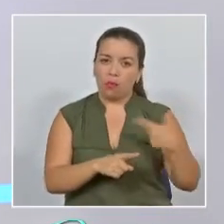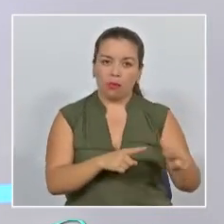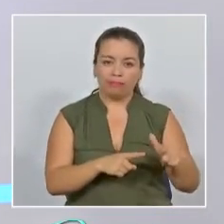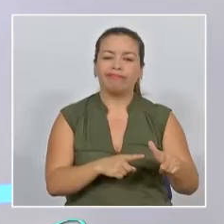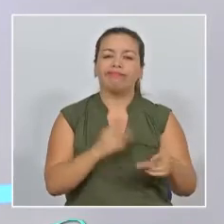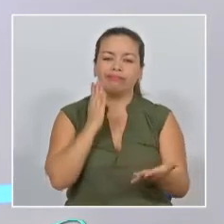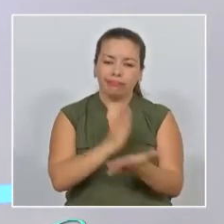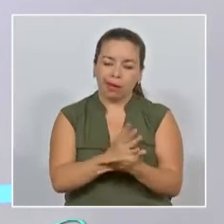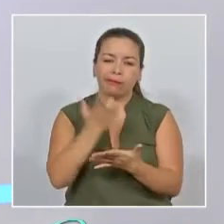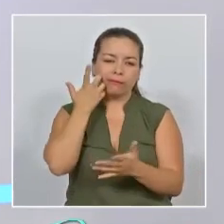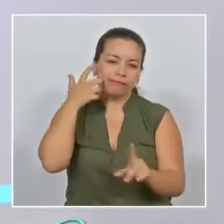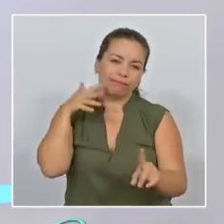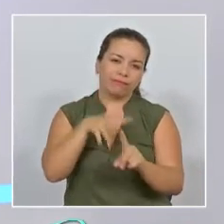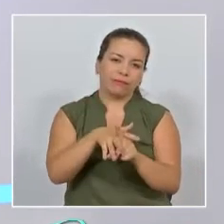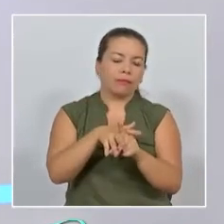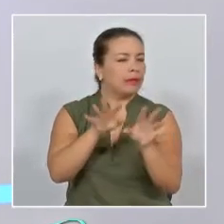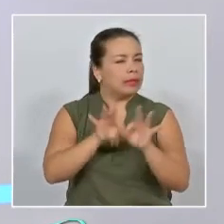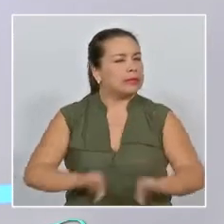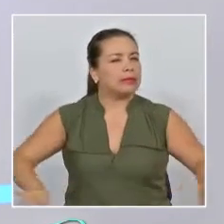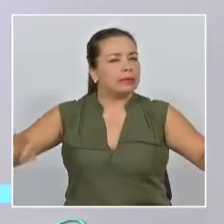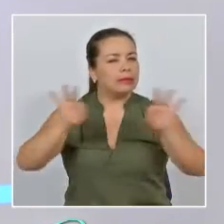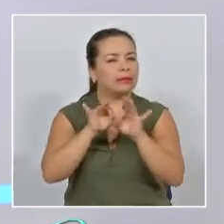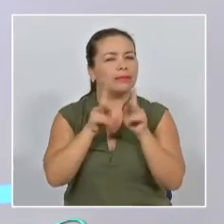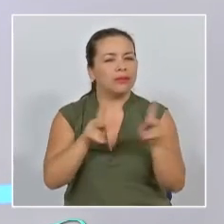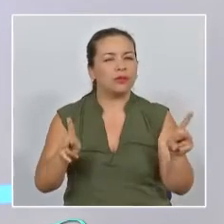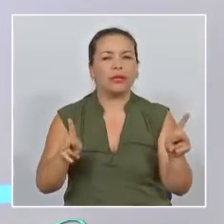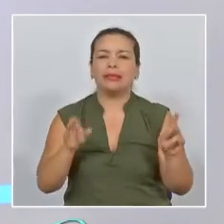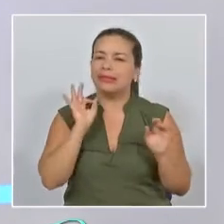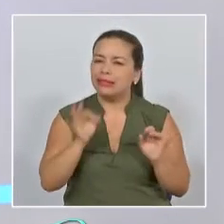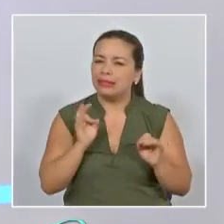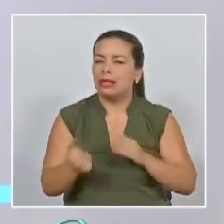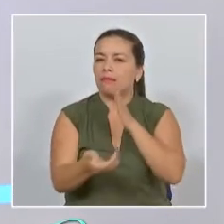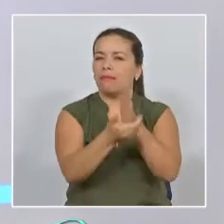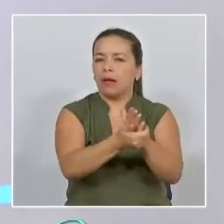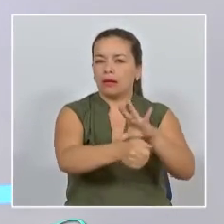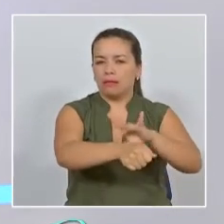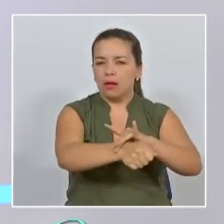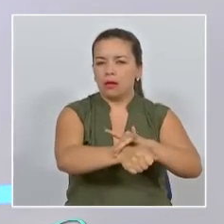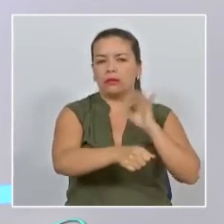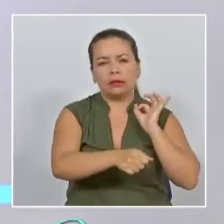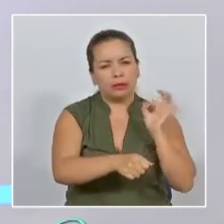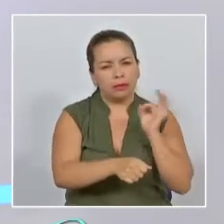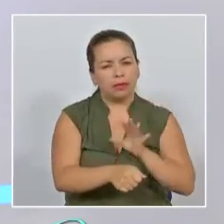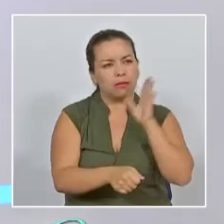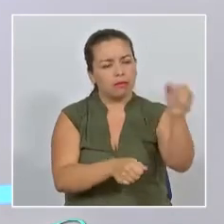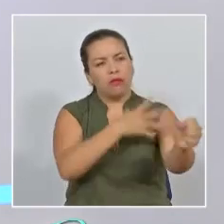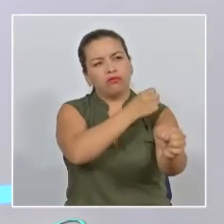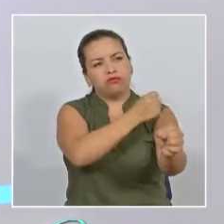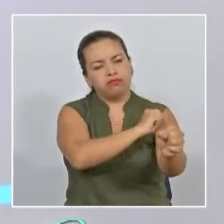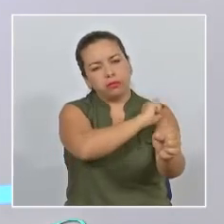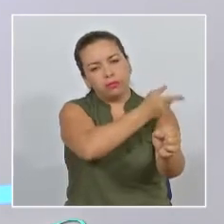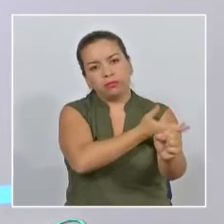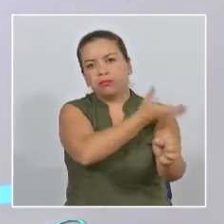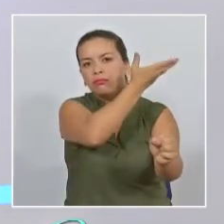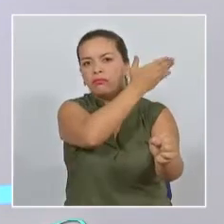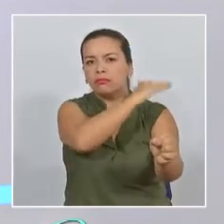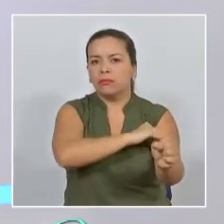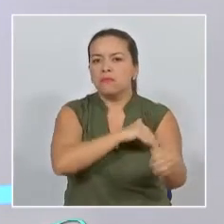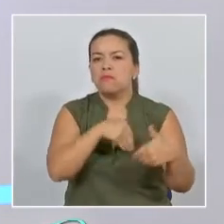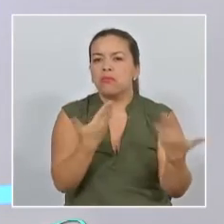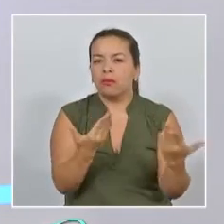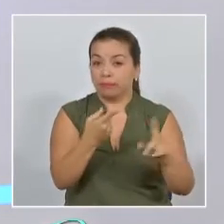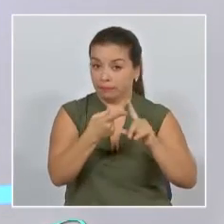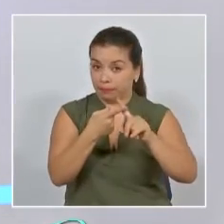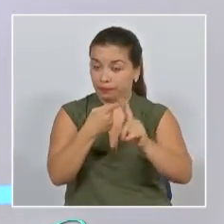más importante es que la gente siempre tenga el control médico, que se tome la presión arterial. Adicionalmente a esto, la